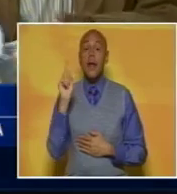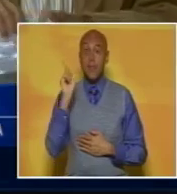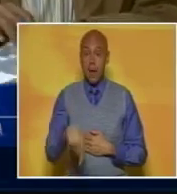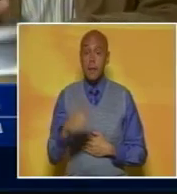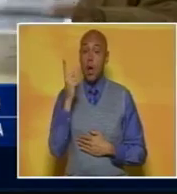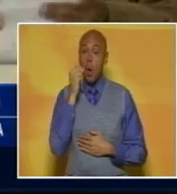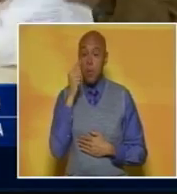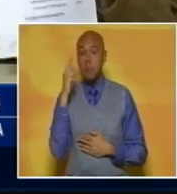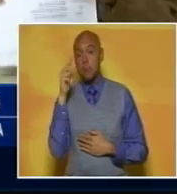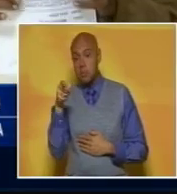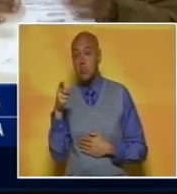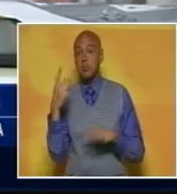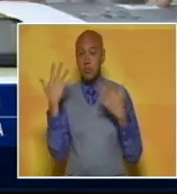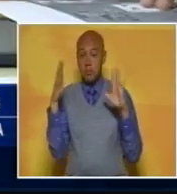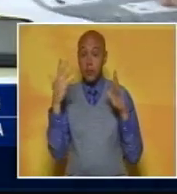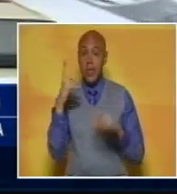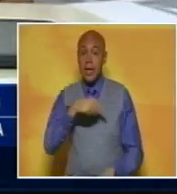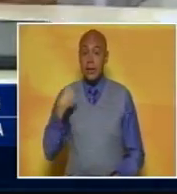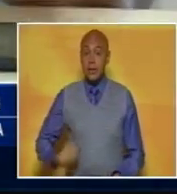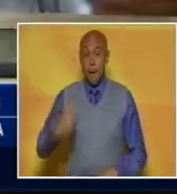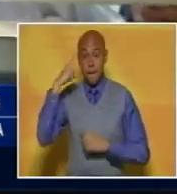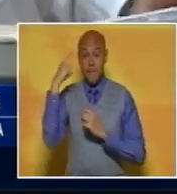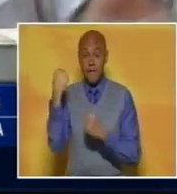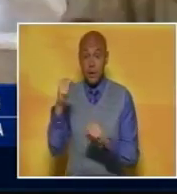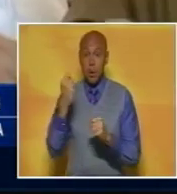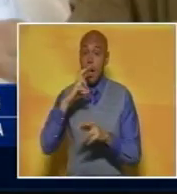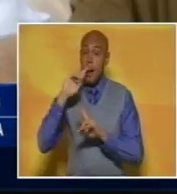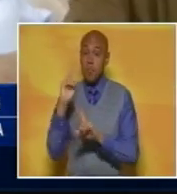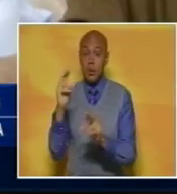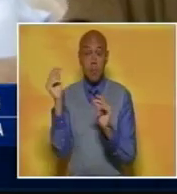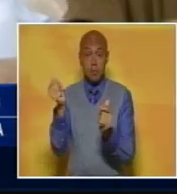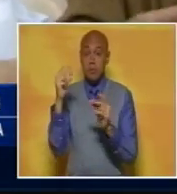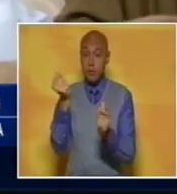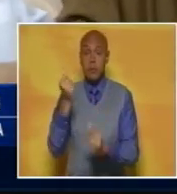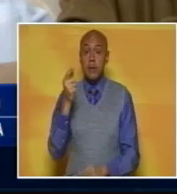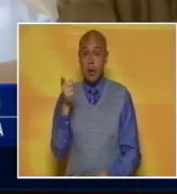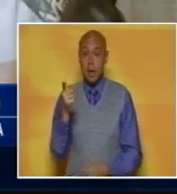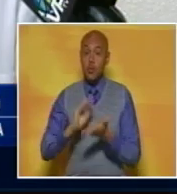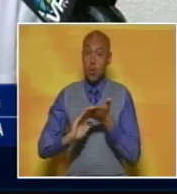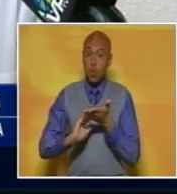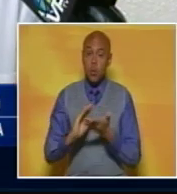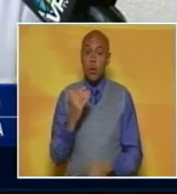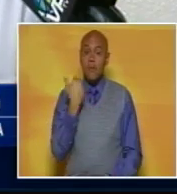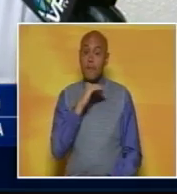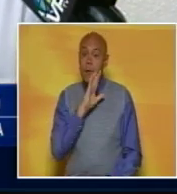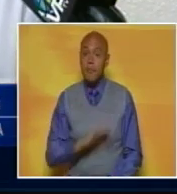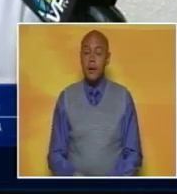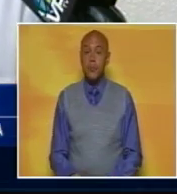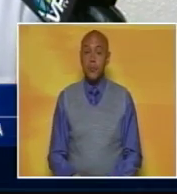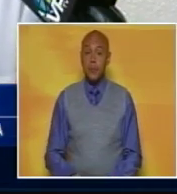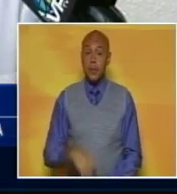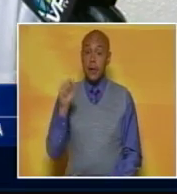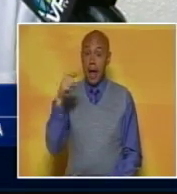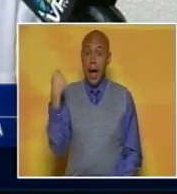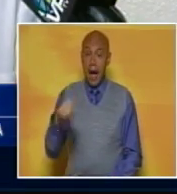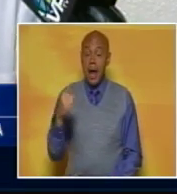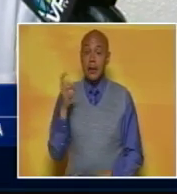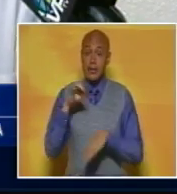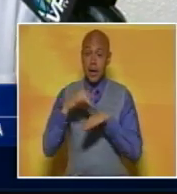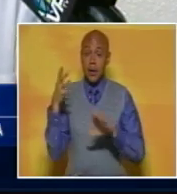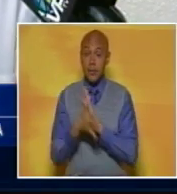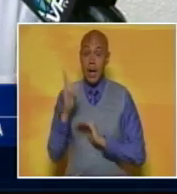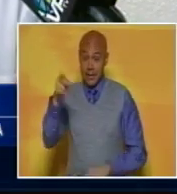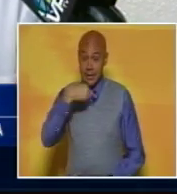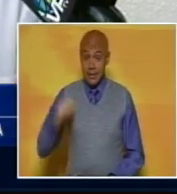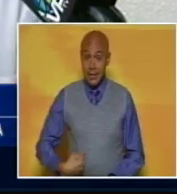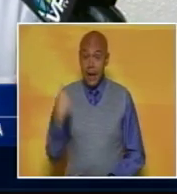el profesionalismo de China por la respuesta dada contra el coronavirus. Es tan grave la situación que en China,